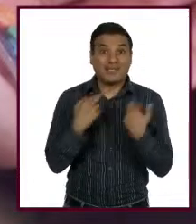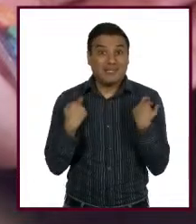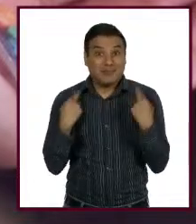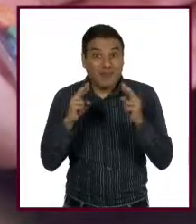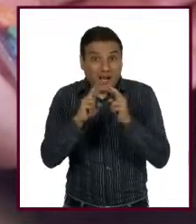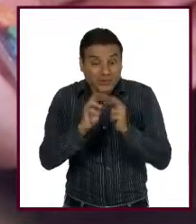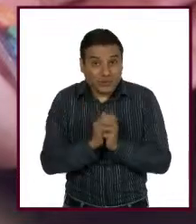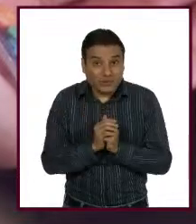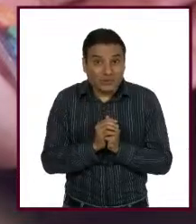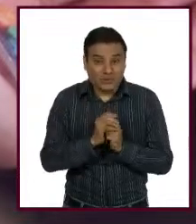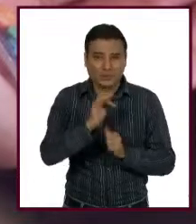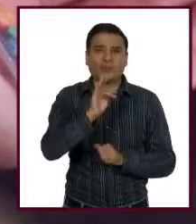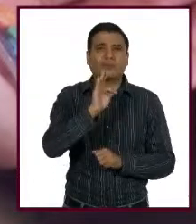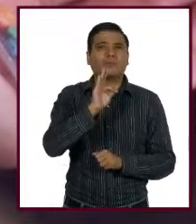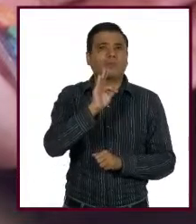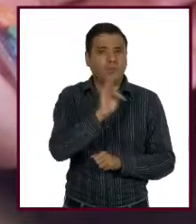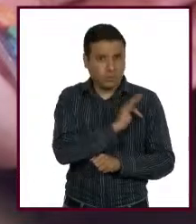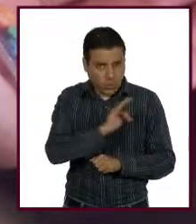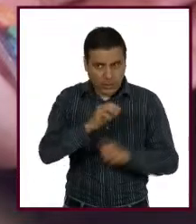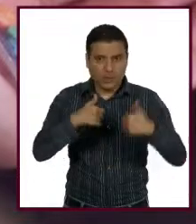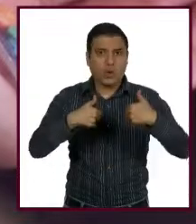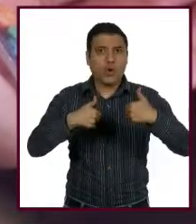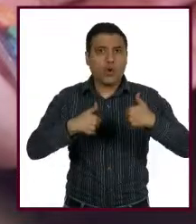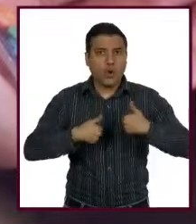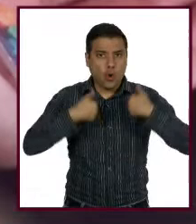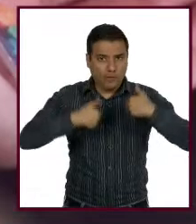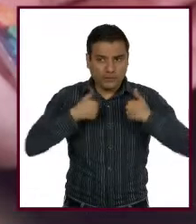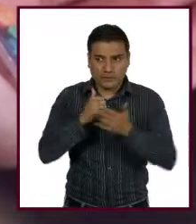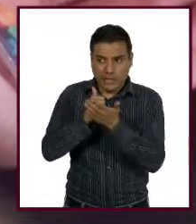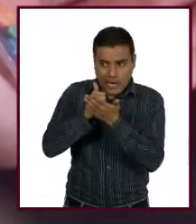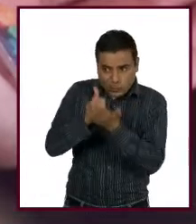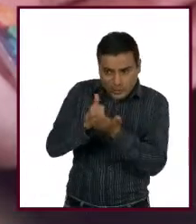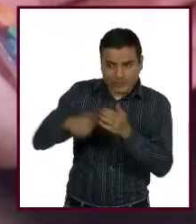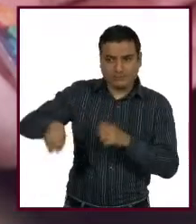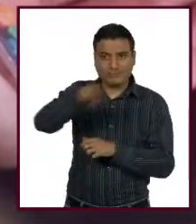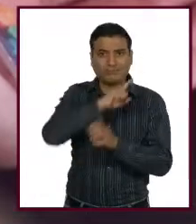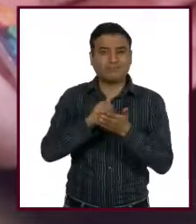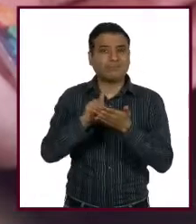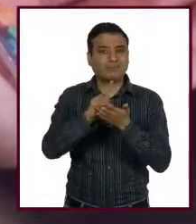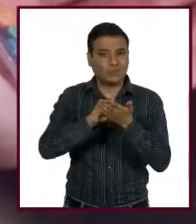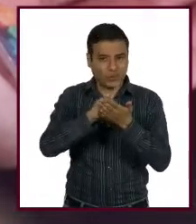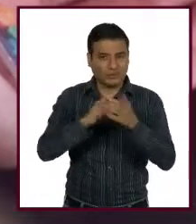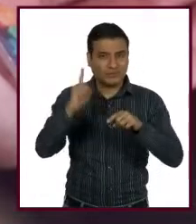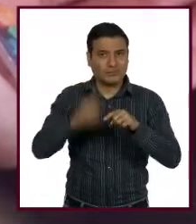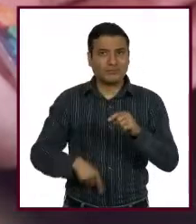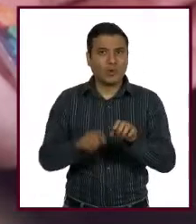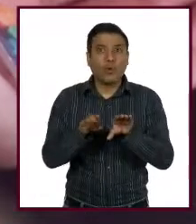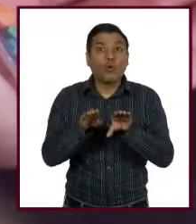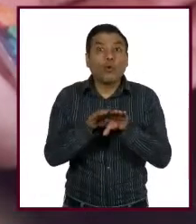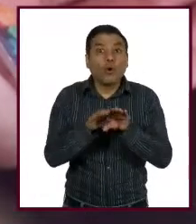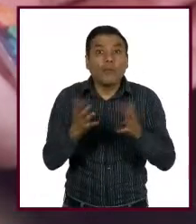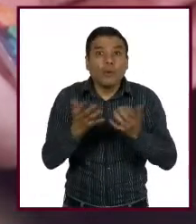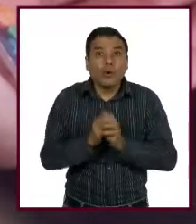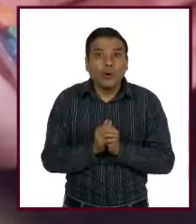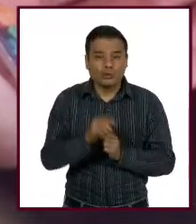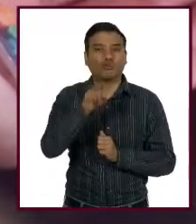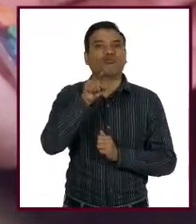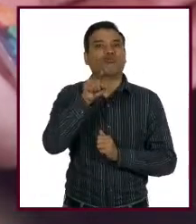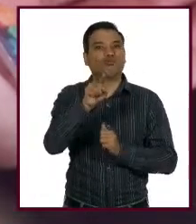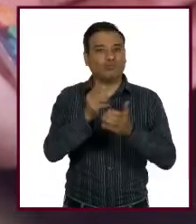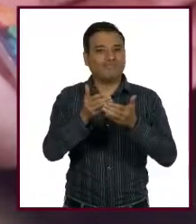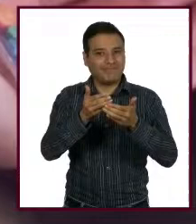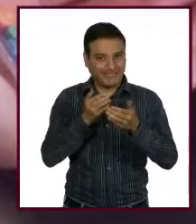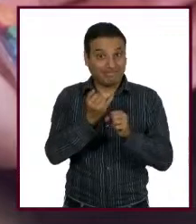maestros tienen la posibilidad de evitar que los jóvenes caigan en ese riesgo. Y la mejor manera de hacerlo es